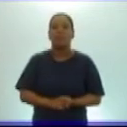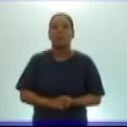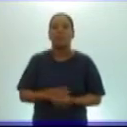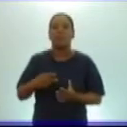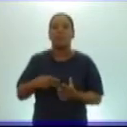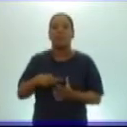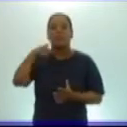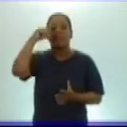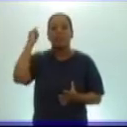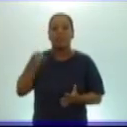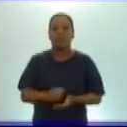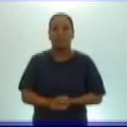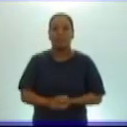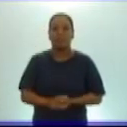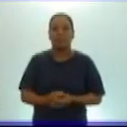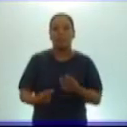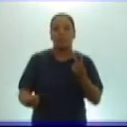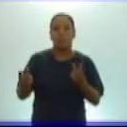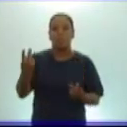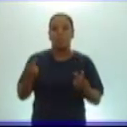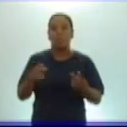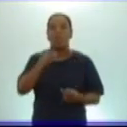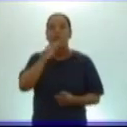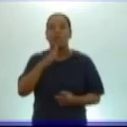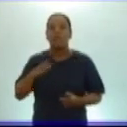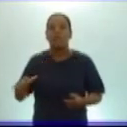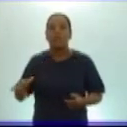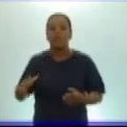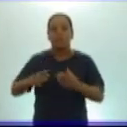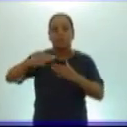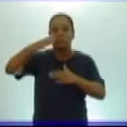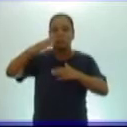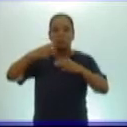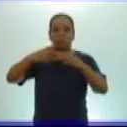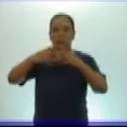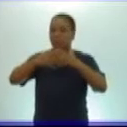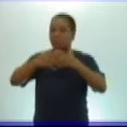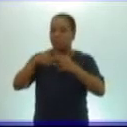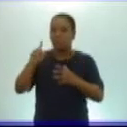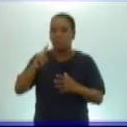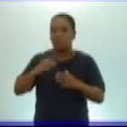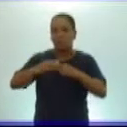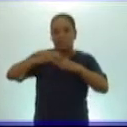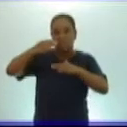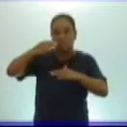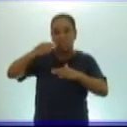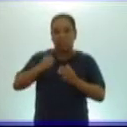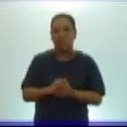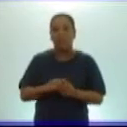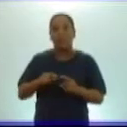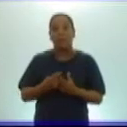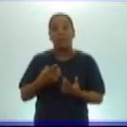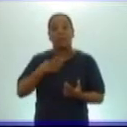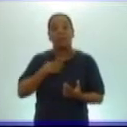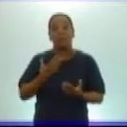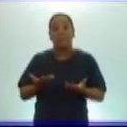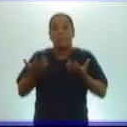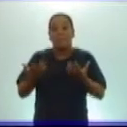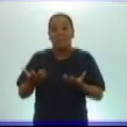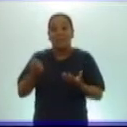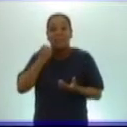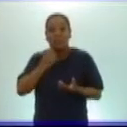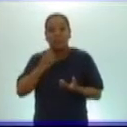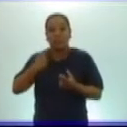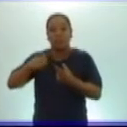quiere decir que son dos líquidos prácticamente insolubles entre sí. Pero fíjense que también presentan diferentes densidades. En este